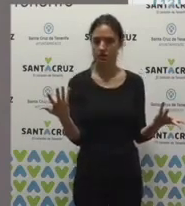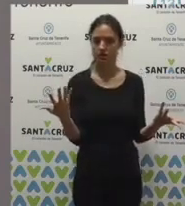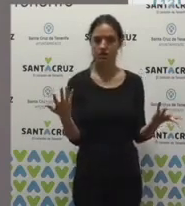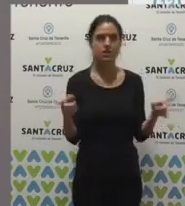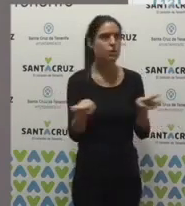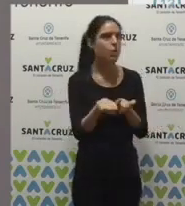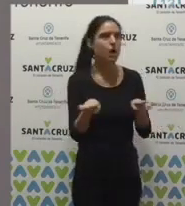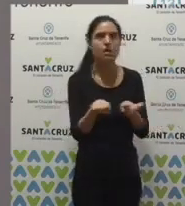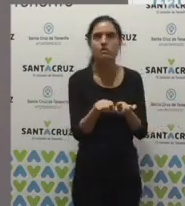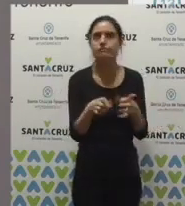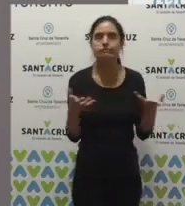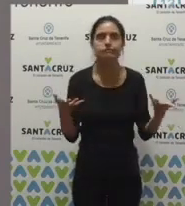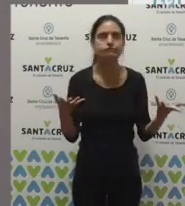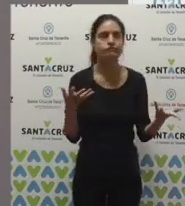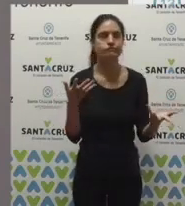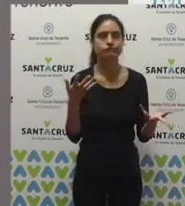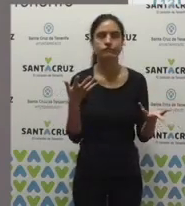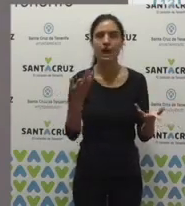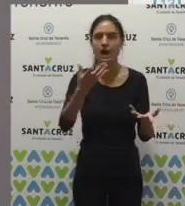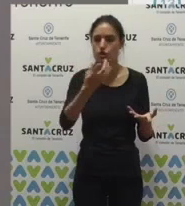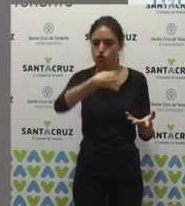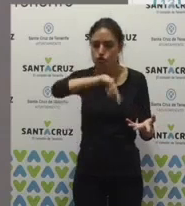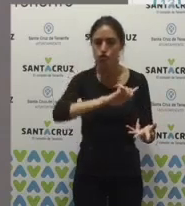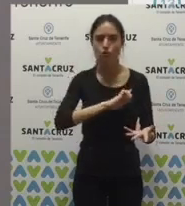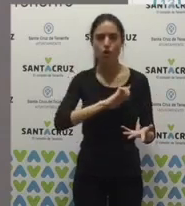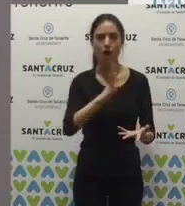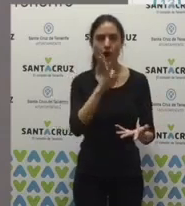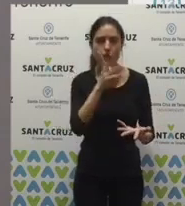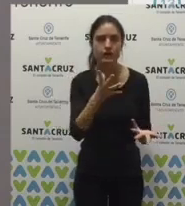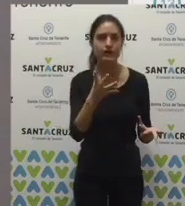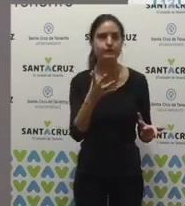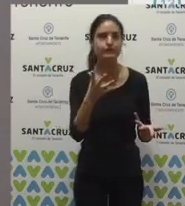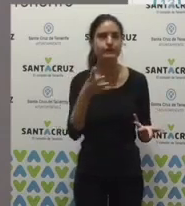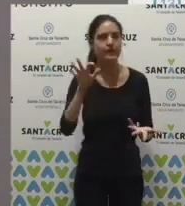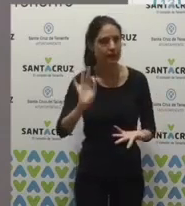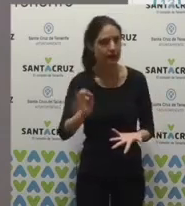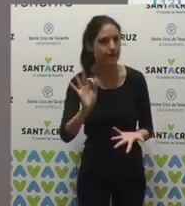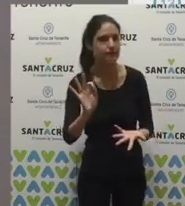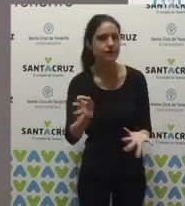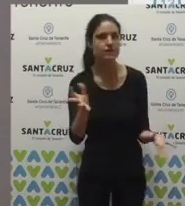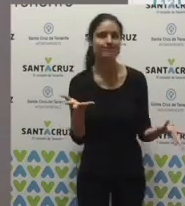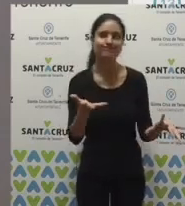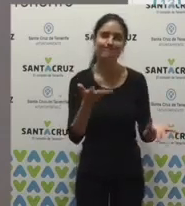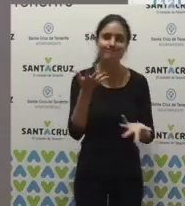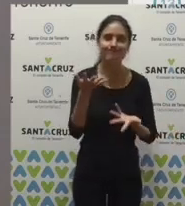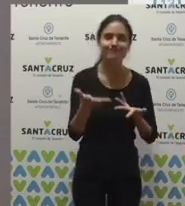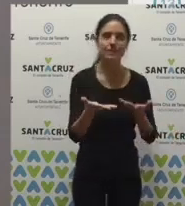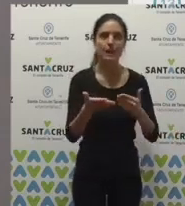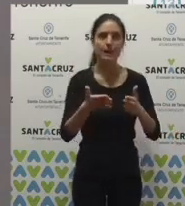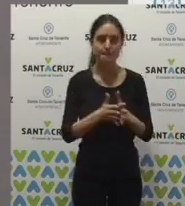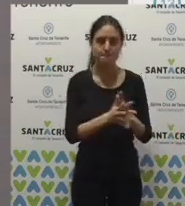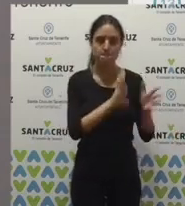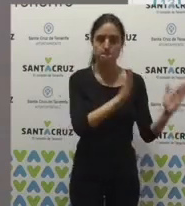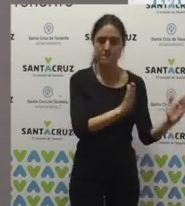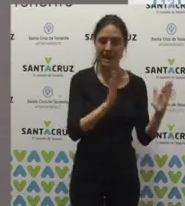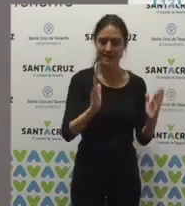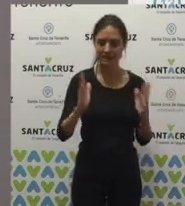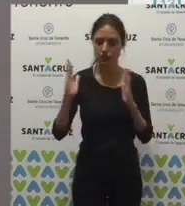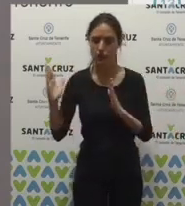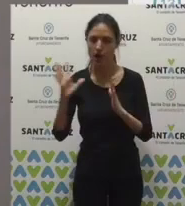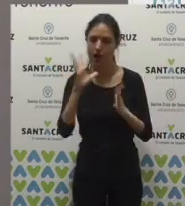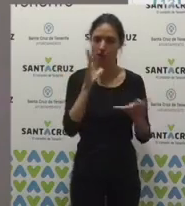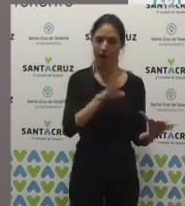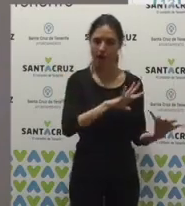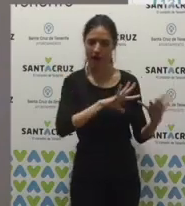abierta o sea necesitamos ahora mismo es verdad que los plazos se han ajustado un poquito en los